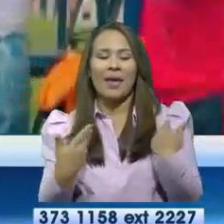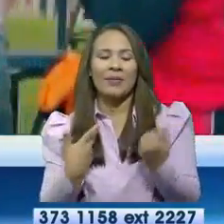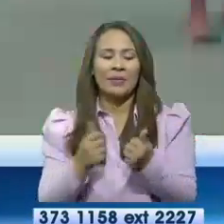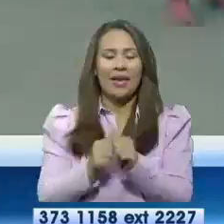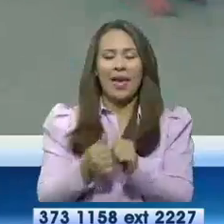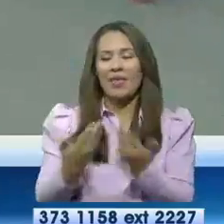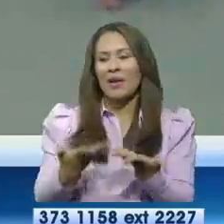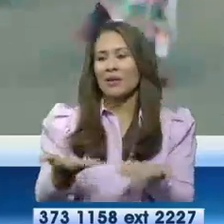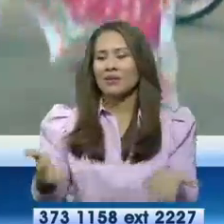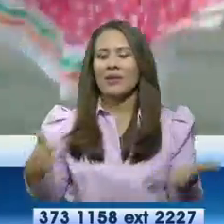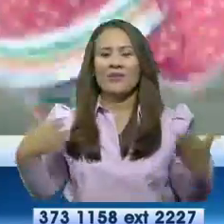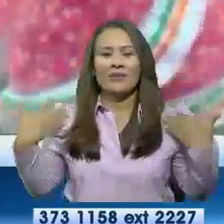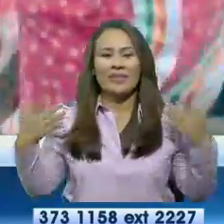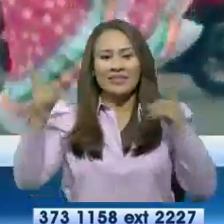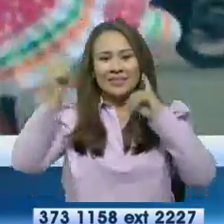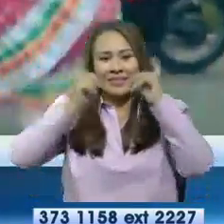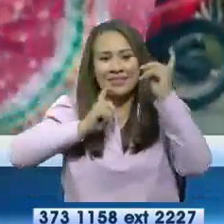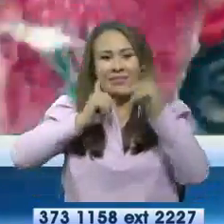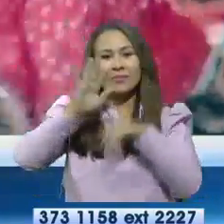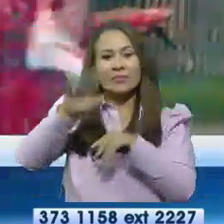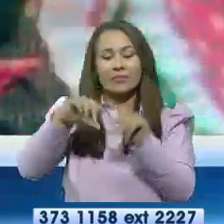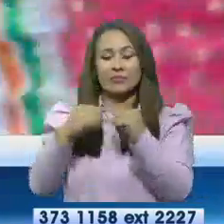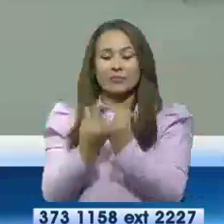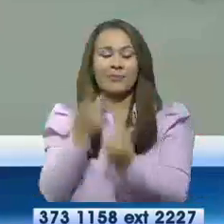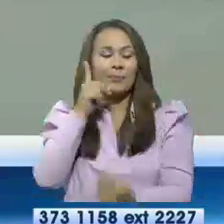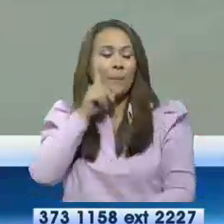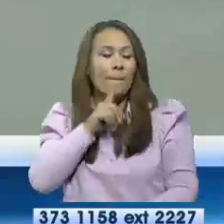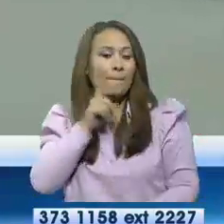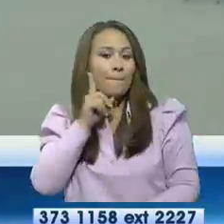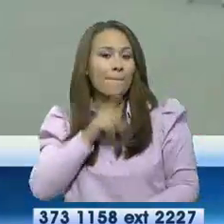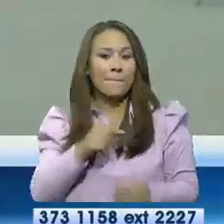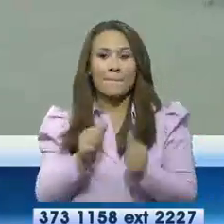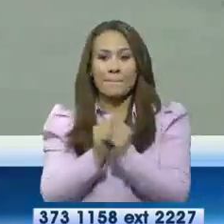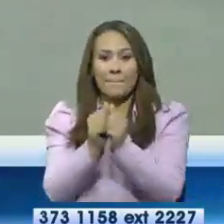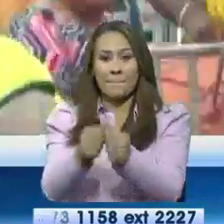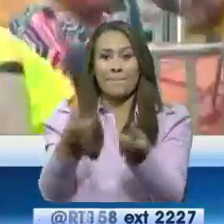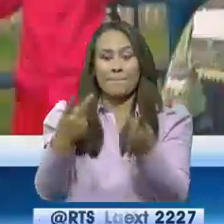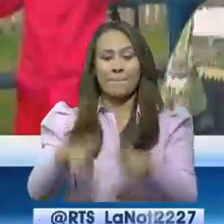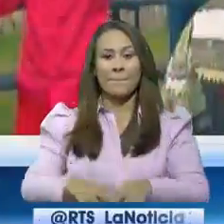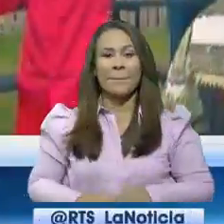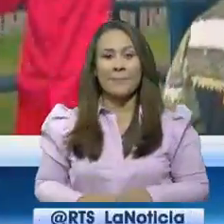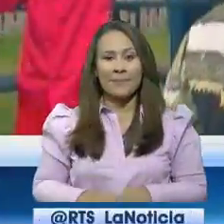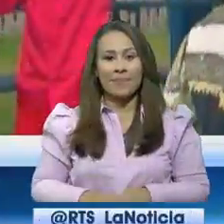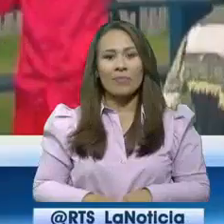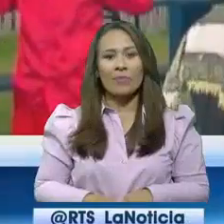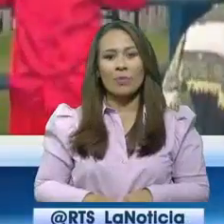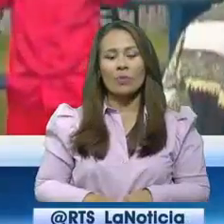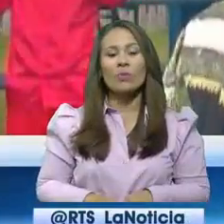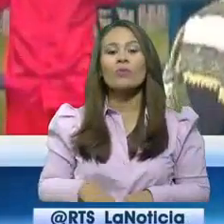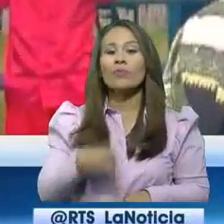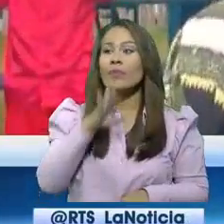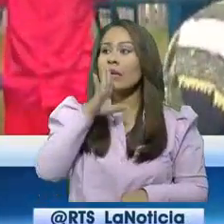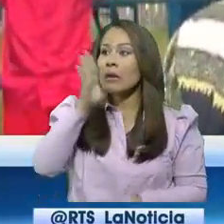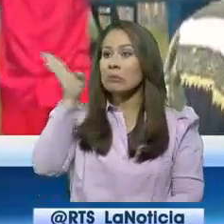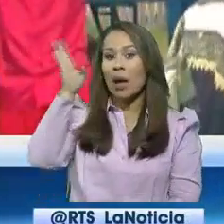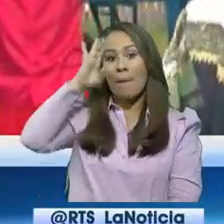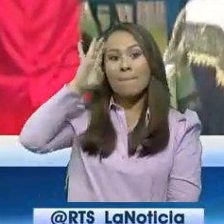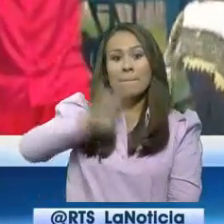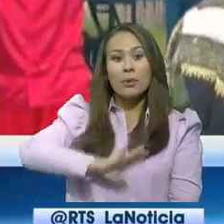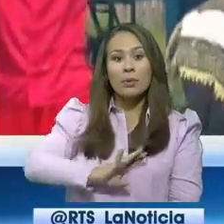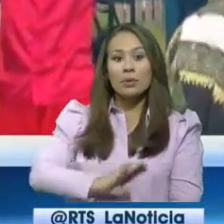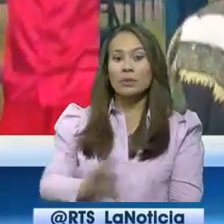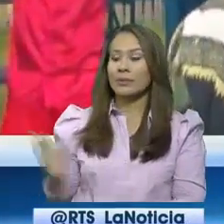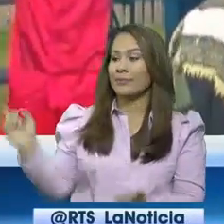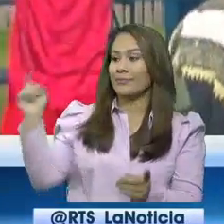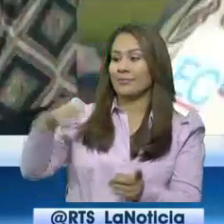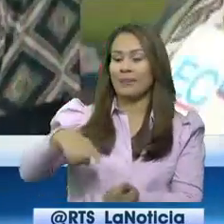ser afrodescendientes. Un grupo de músicos civiles los acompaña también. Y siempre que la policía se presenta, la gente no quiere que